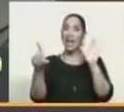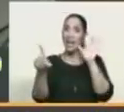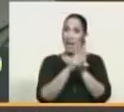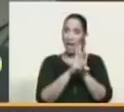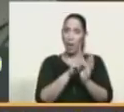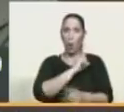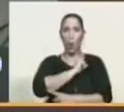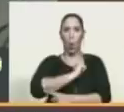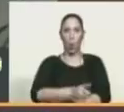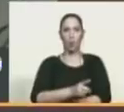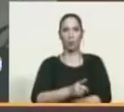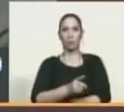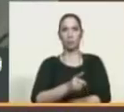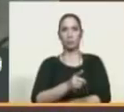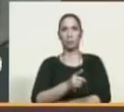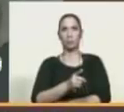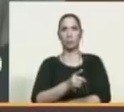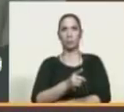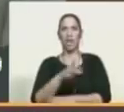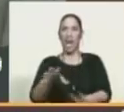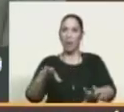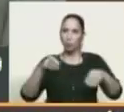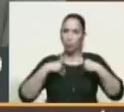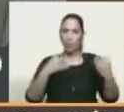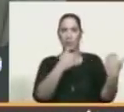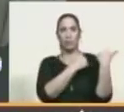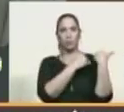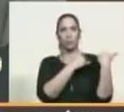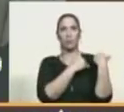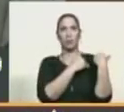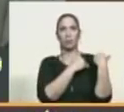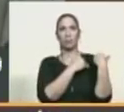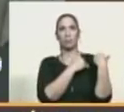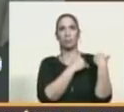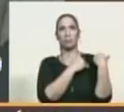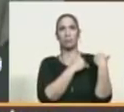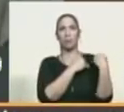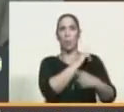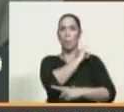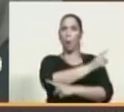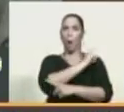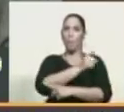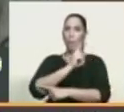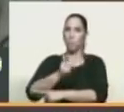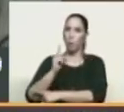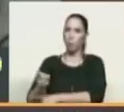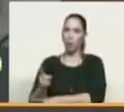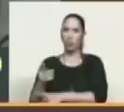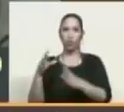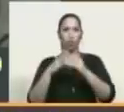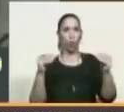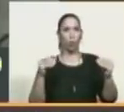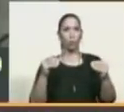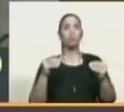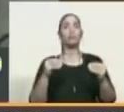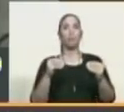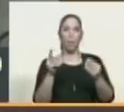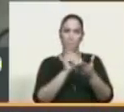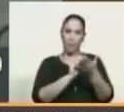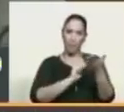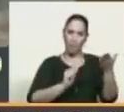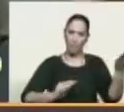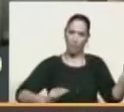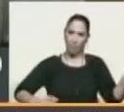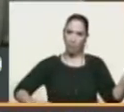la Procuraduría que asuma su responsabilidad de acusar a los que tenga que acusar y levantar pues toda la información que tenga que